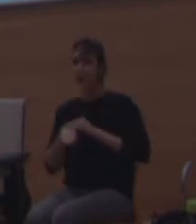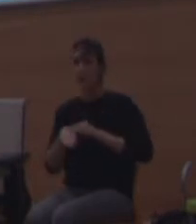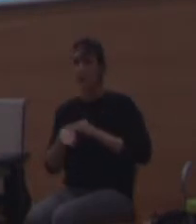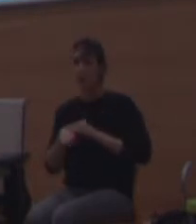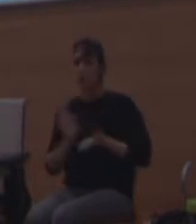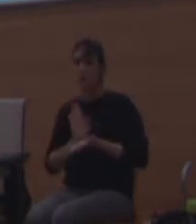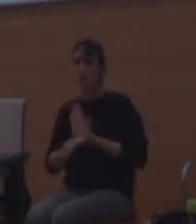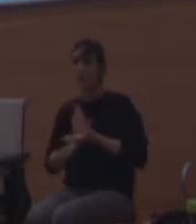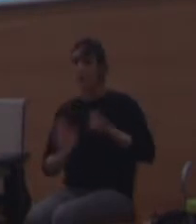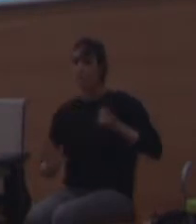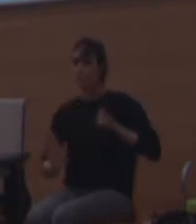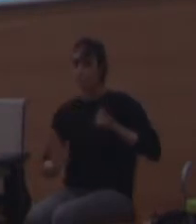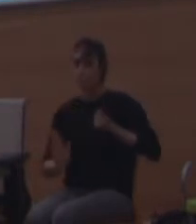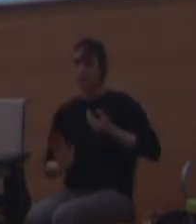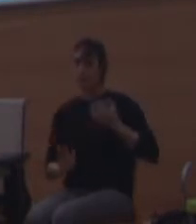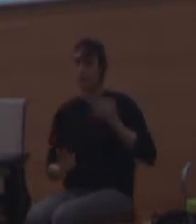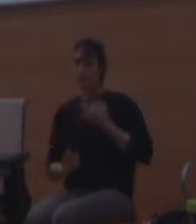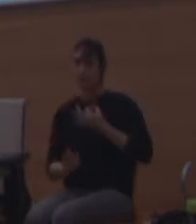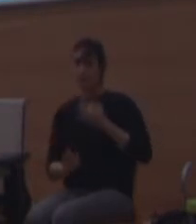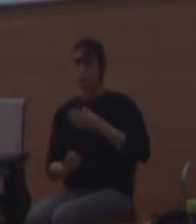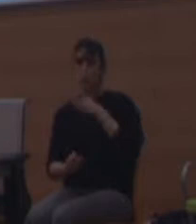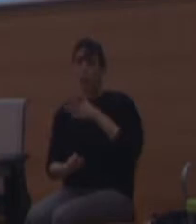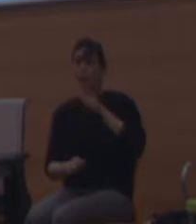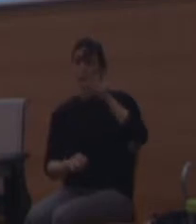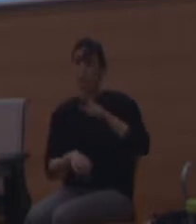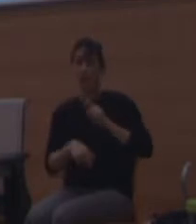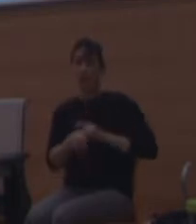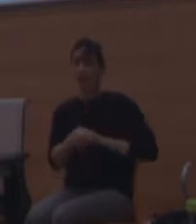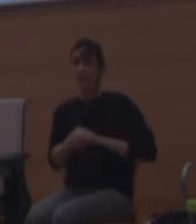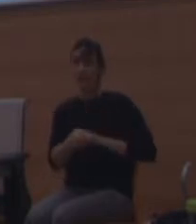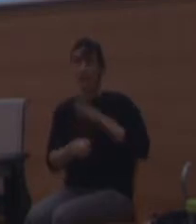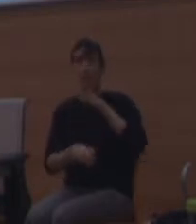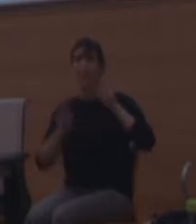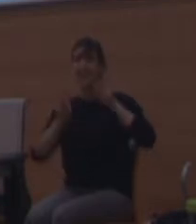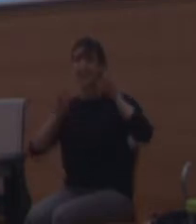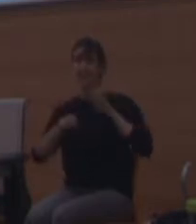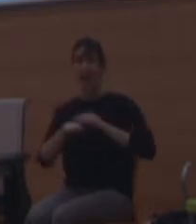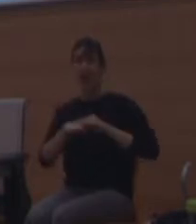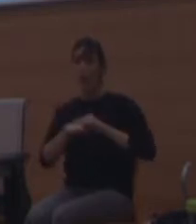suprimirlo y negarlo a todo paciente con diabetes, porque el alcohol es